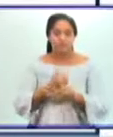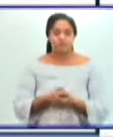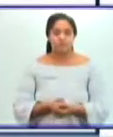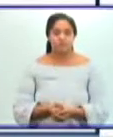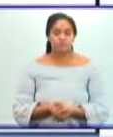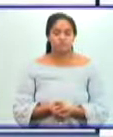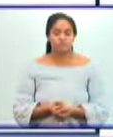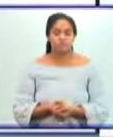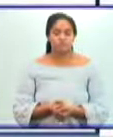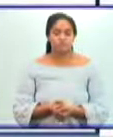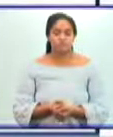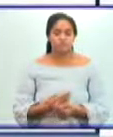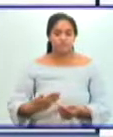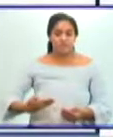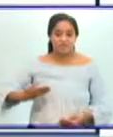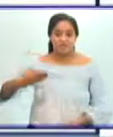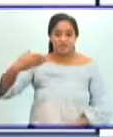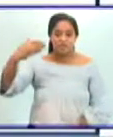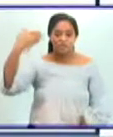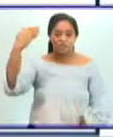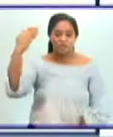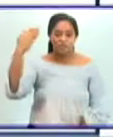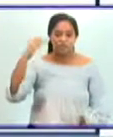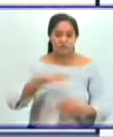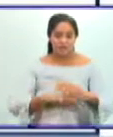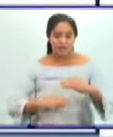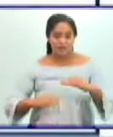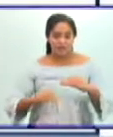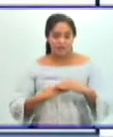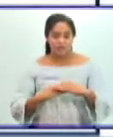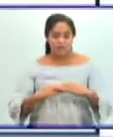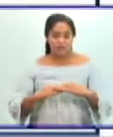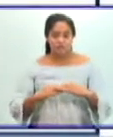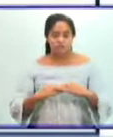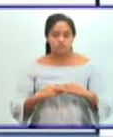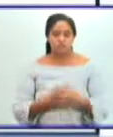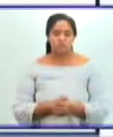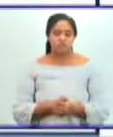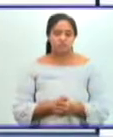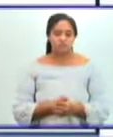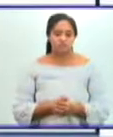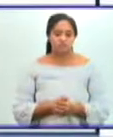estamos hablando de alturas respecto al suelo, ellos son